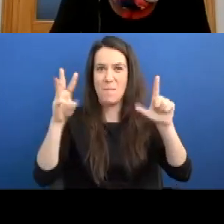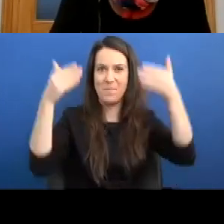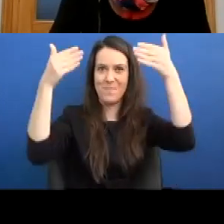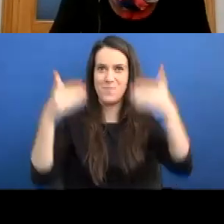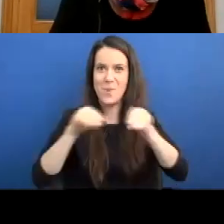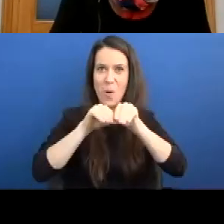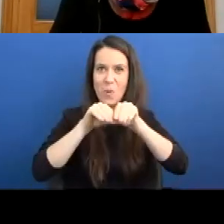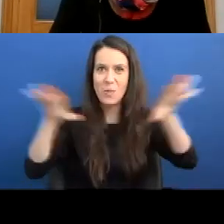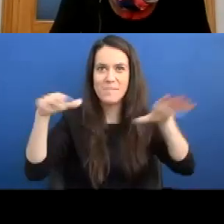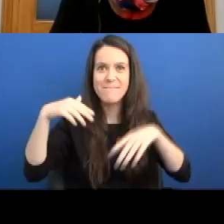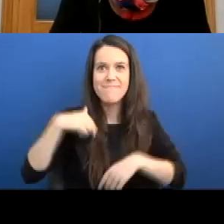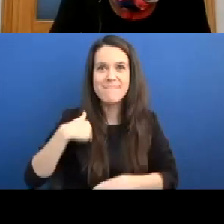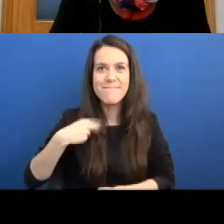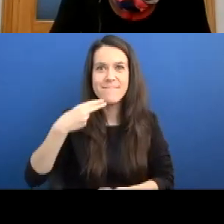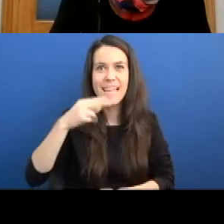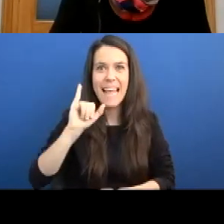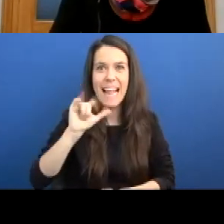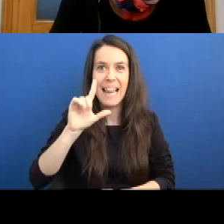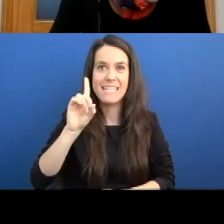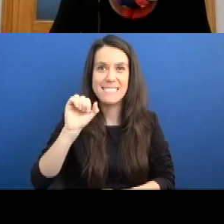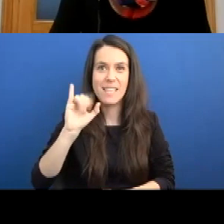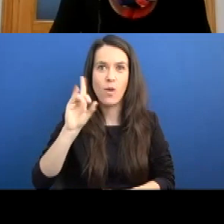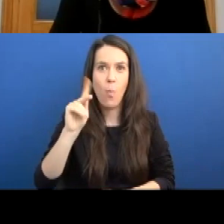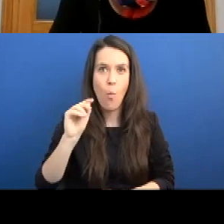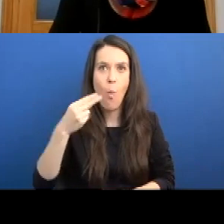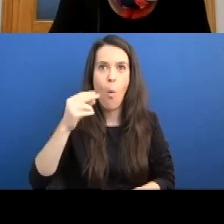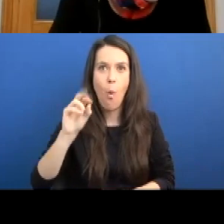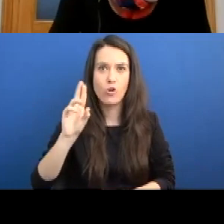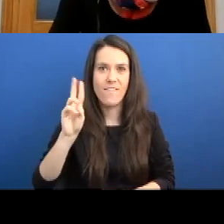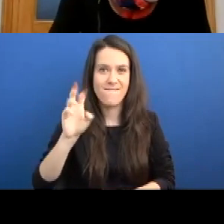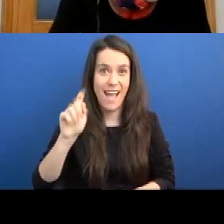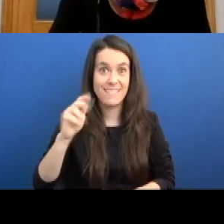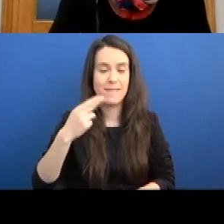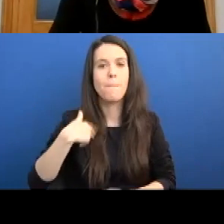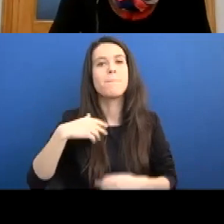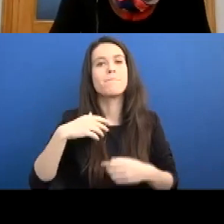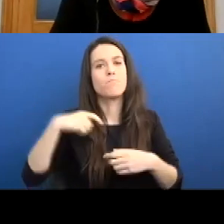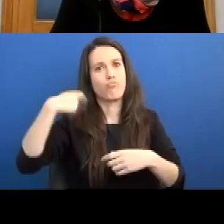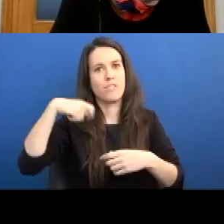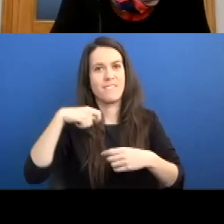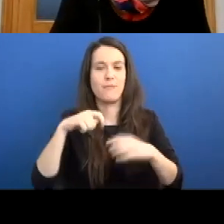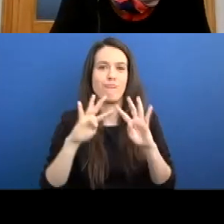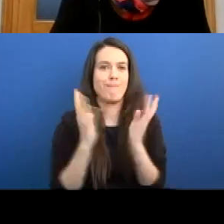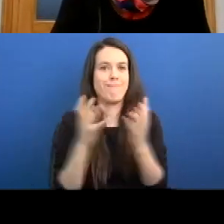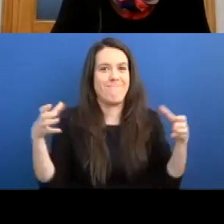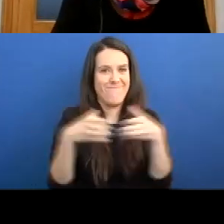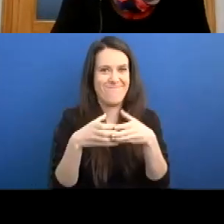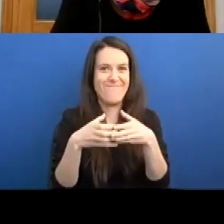abrir este webinario. I'm Ildiko Horvath y soy quien preside el consorcio